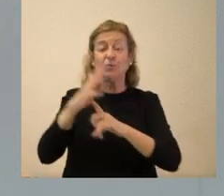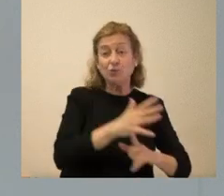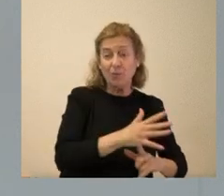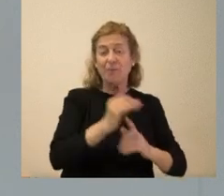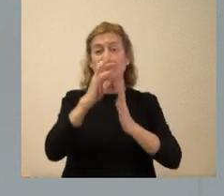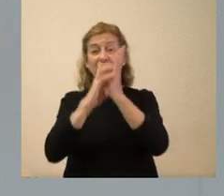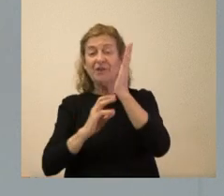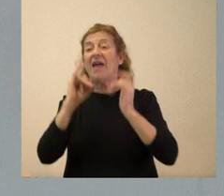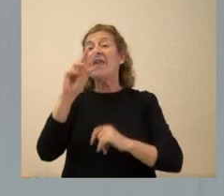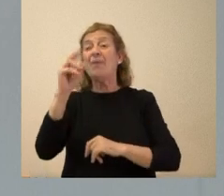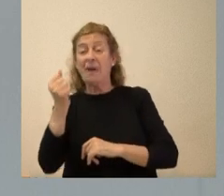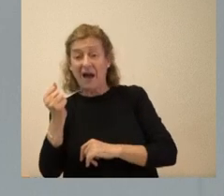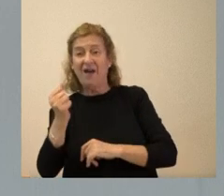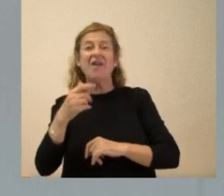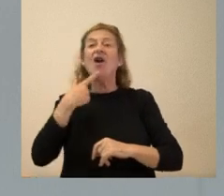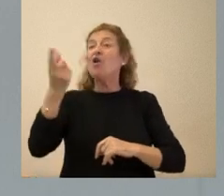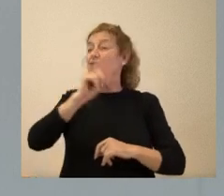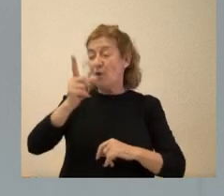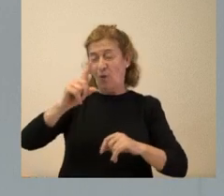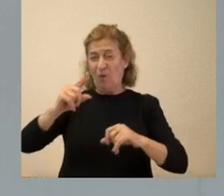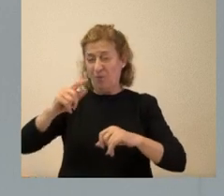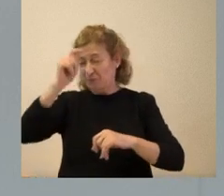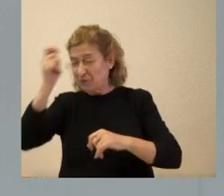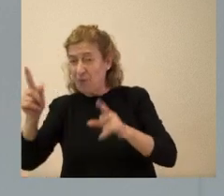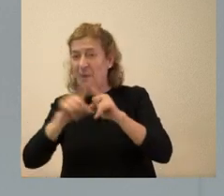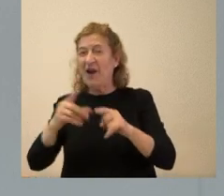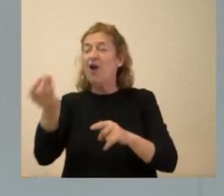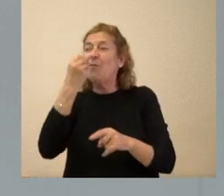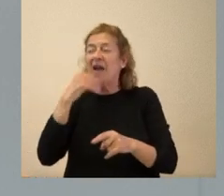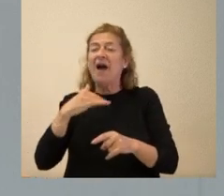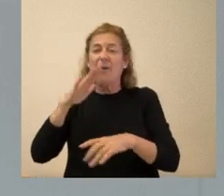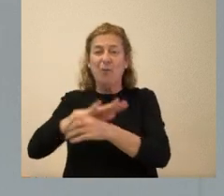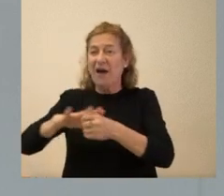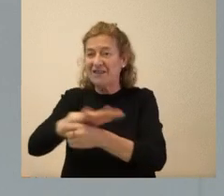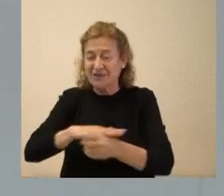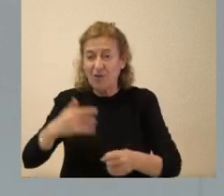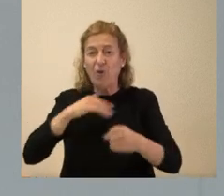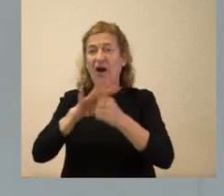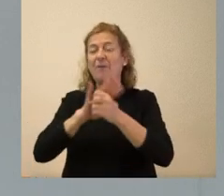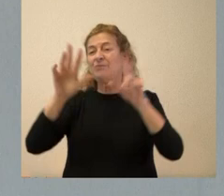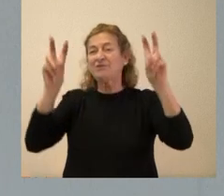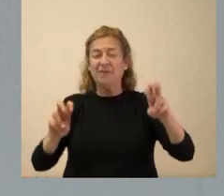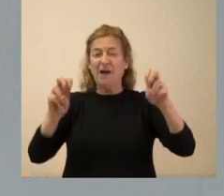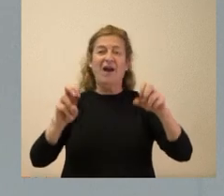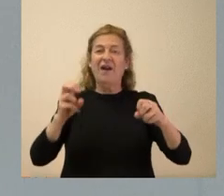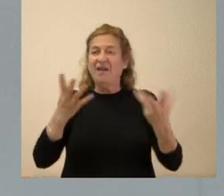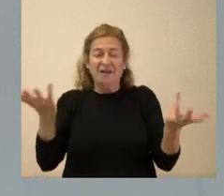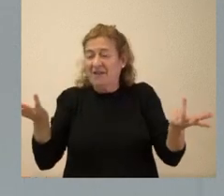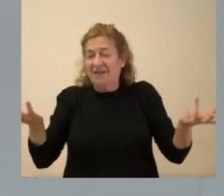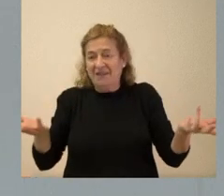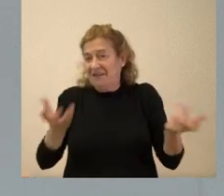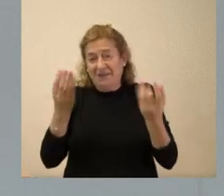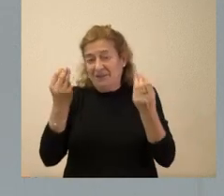del IVA de su no consideración como un alimento básico hablamos del tema del lobo en fin es que